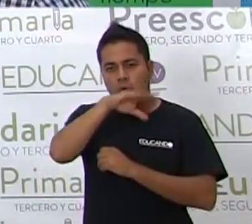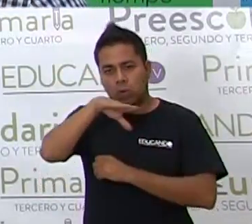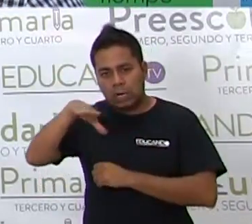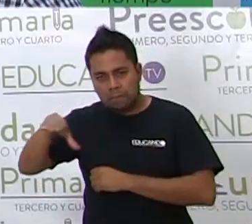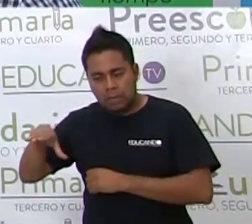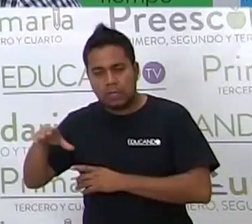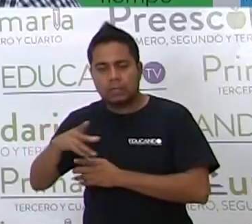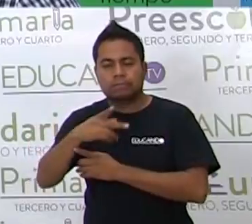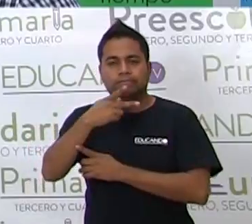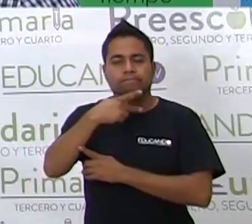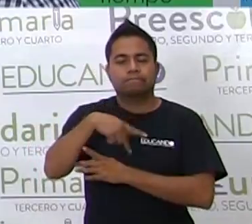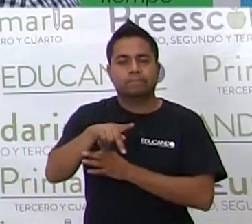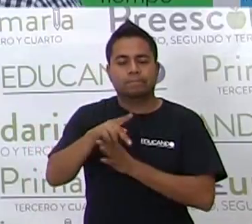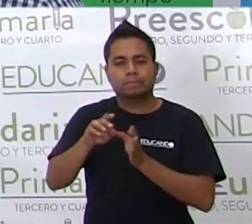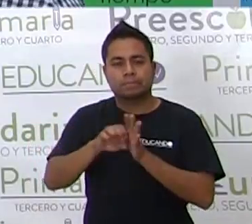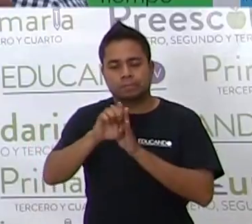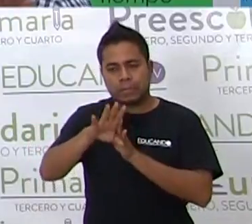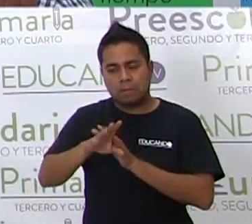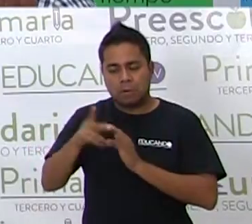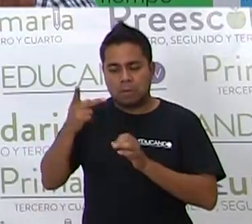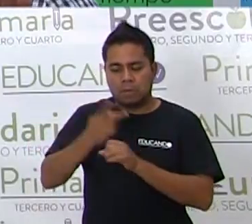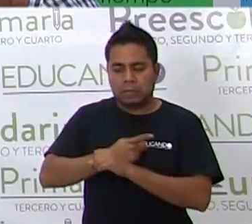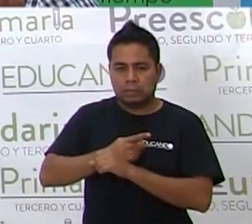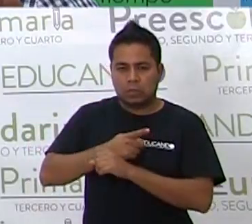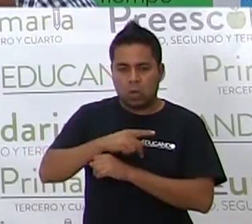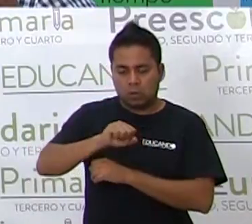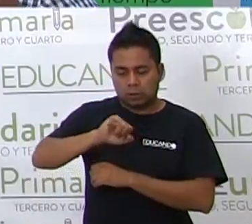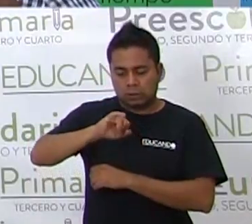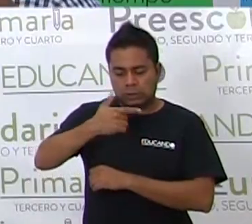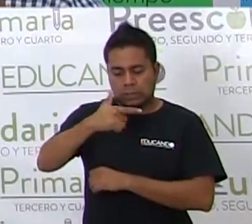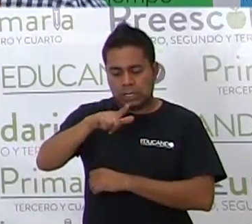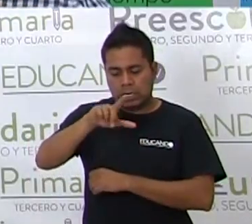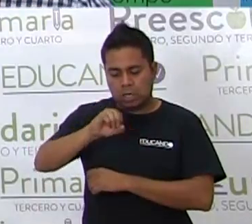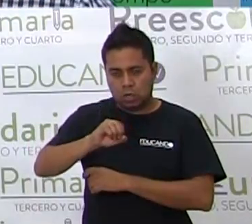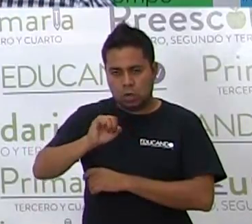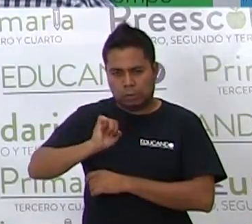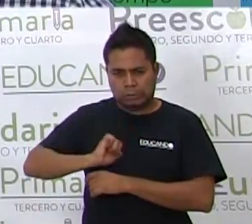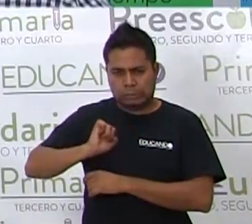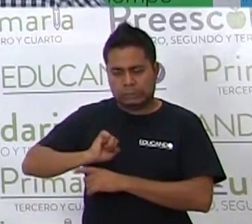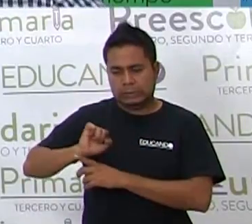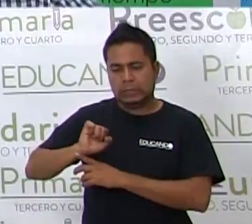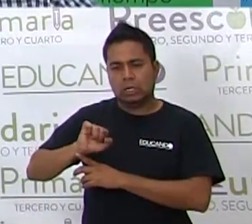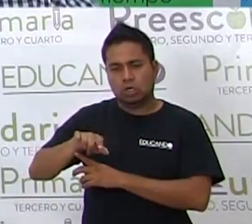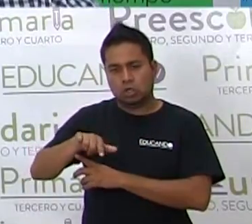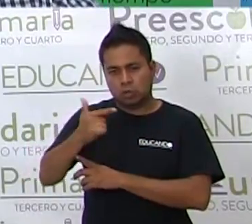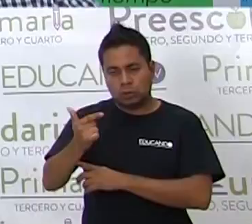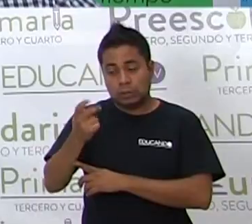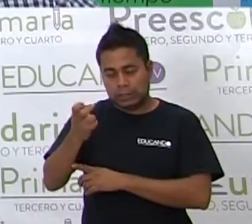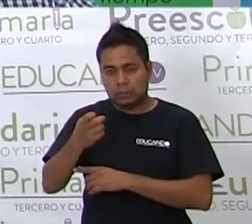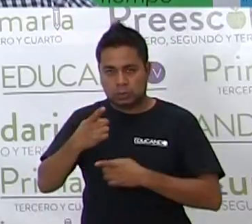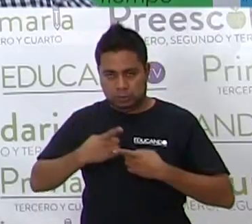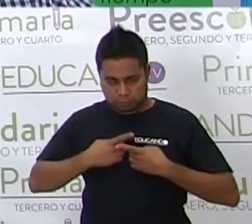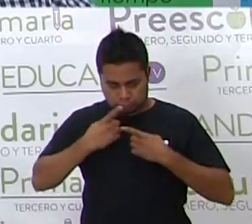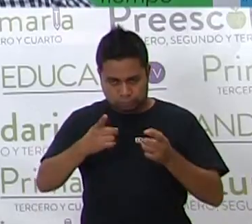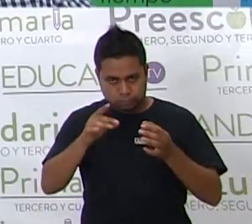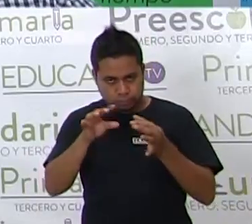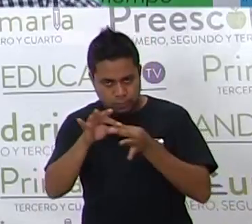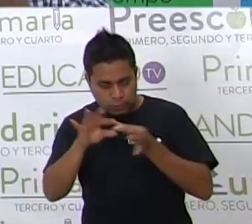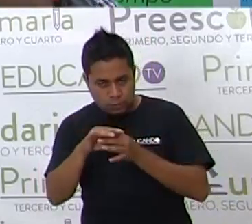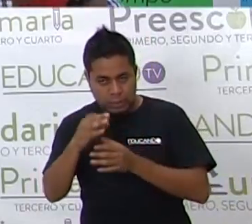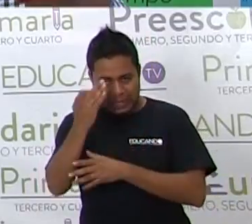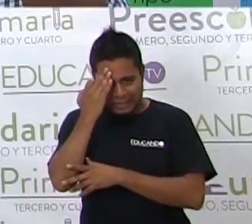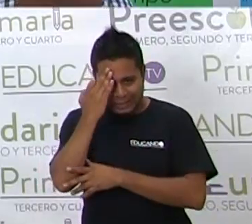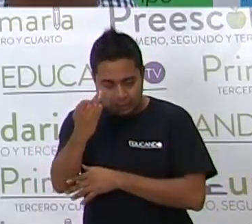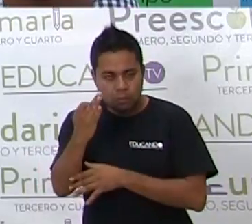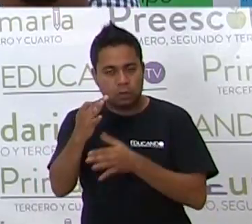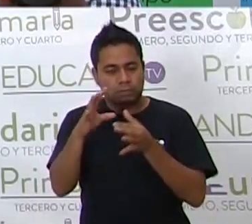que sucedió en el siglo XII, están dándote el tiempo, pero